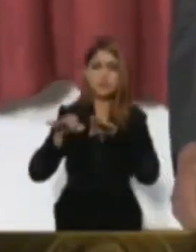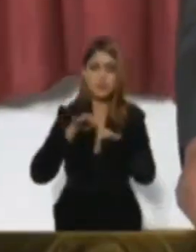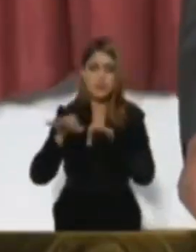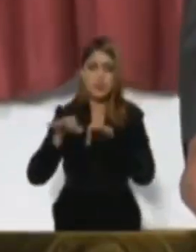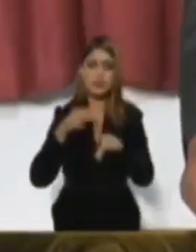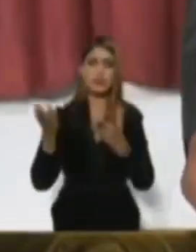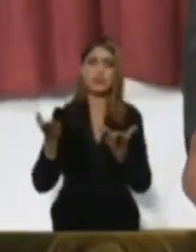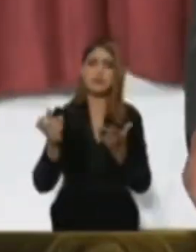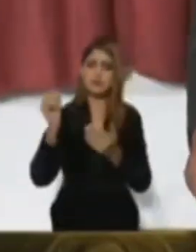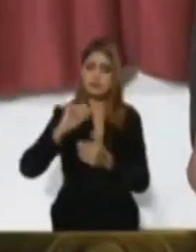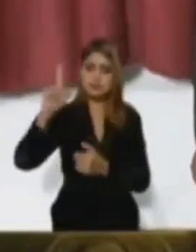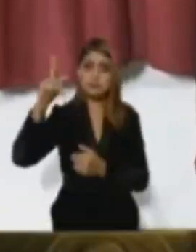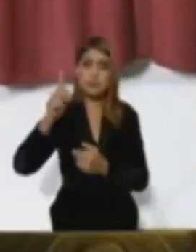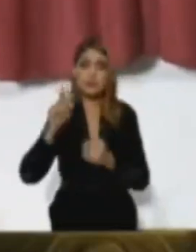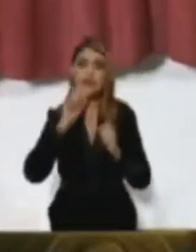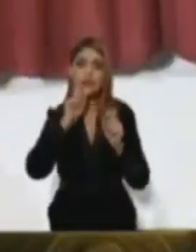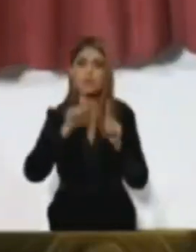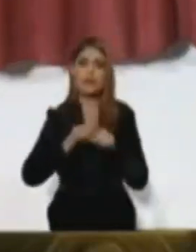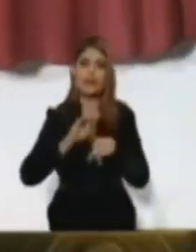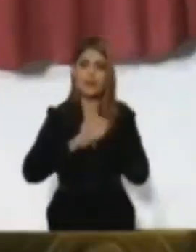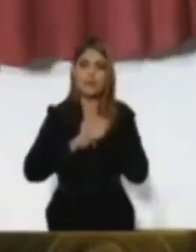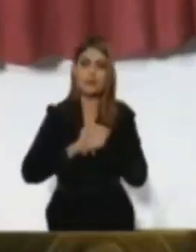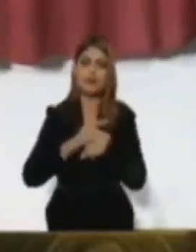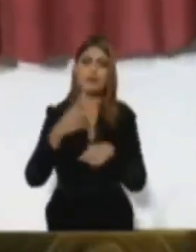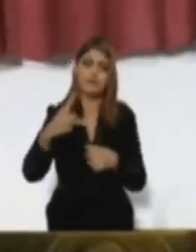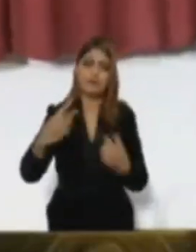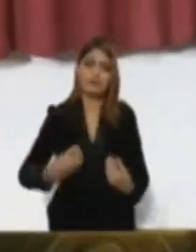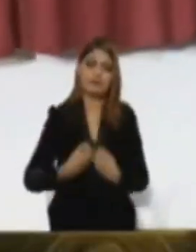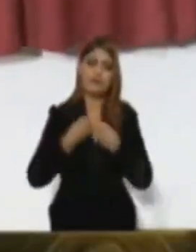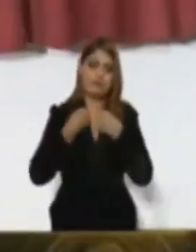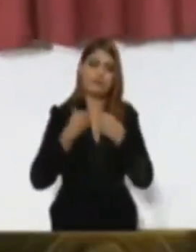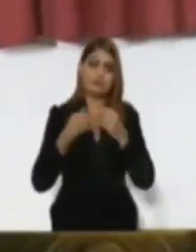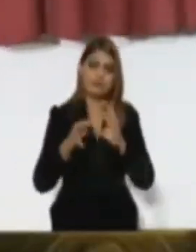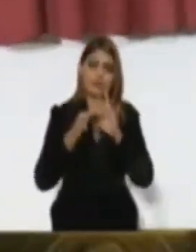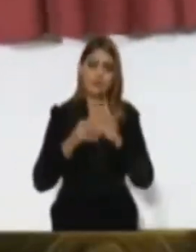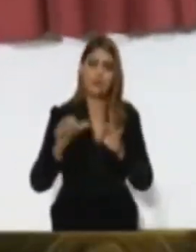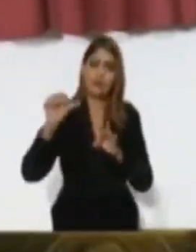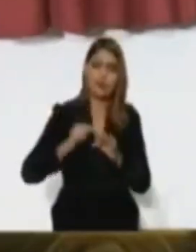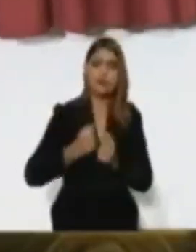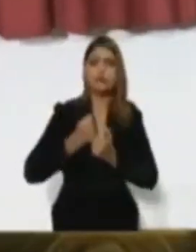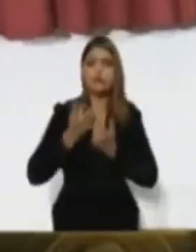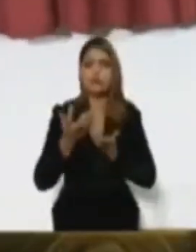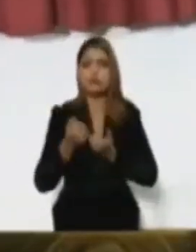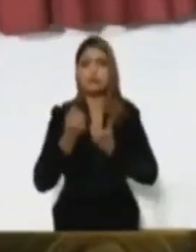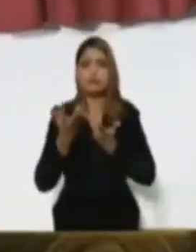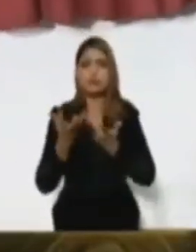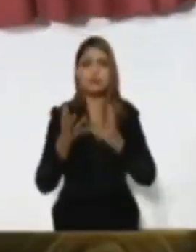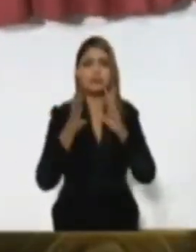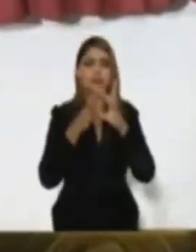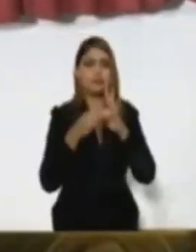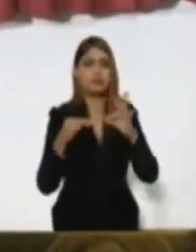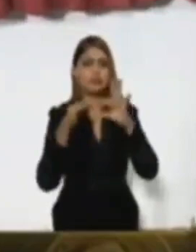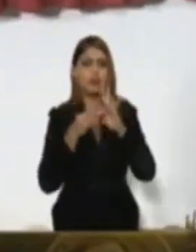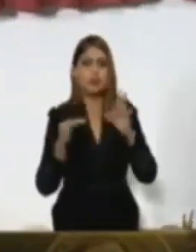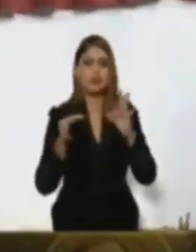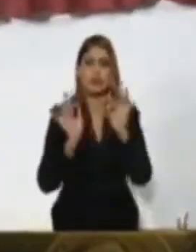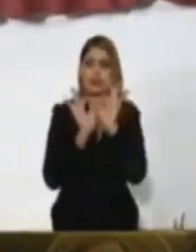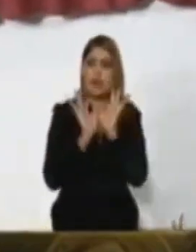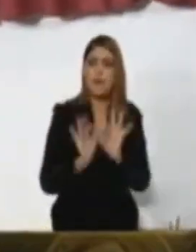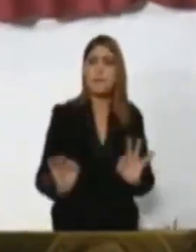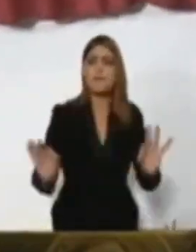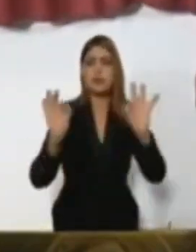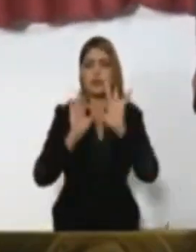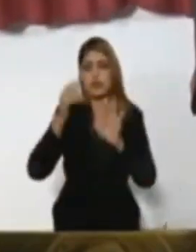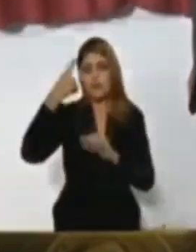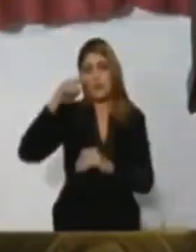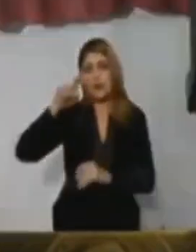sino también de vida y que sin duda el día de hoy ha compartido con nosotros la relevancia y la importancia que